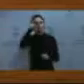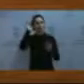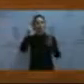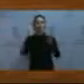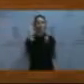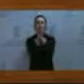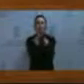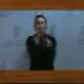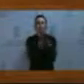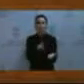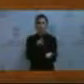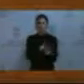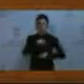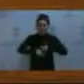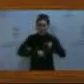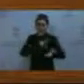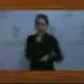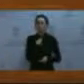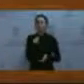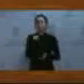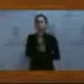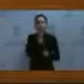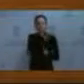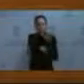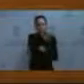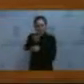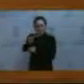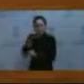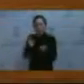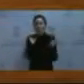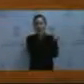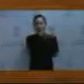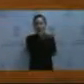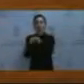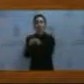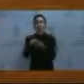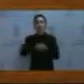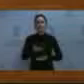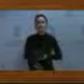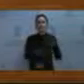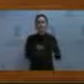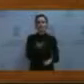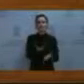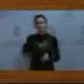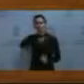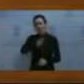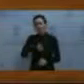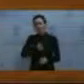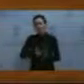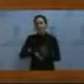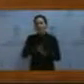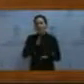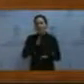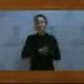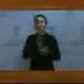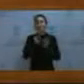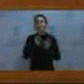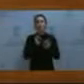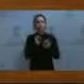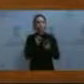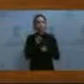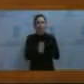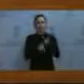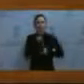también un escrito a todos los portavoces de los grupos parlamentarios para valorar la idoneidad de avanzar en una legislación homogénea y